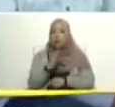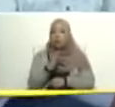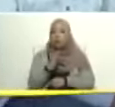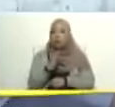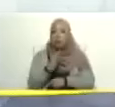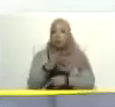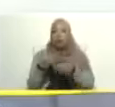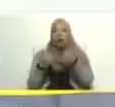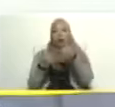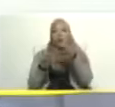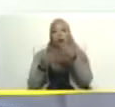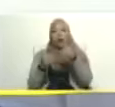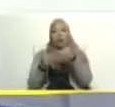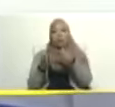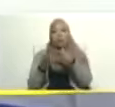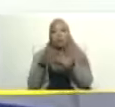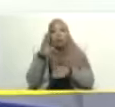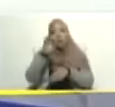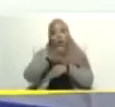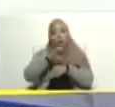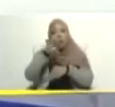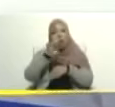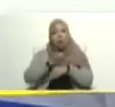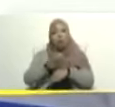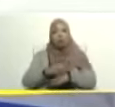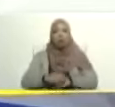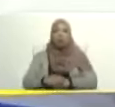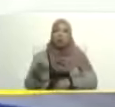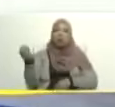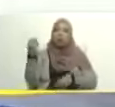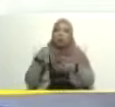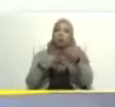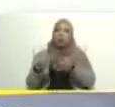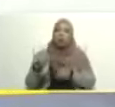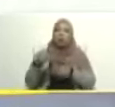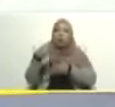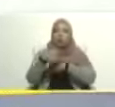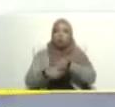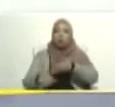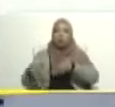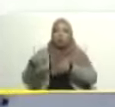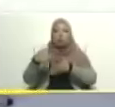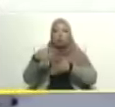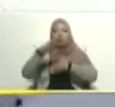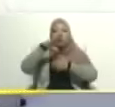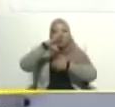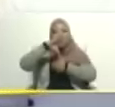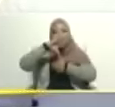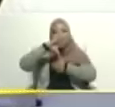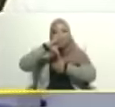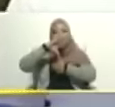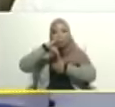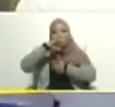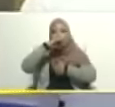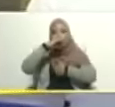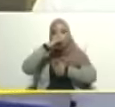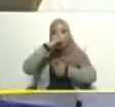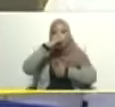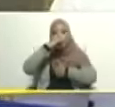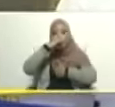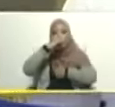a Panamá, también a Ecuador, también la mayor parte de Sudamérica y Centroamérica. Y para lo